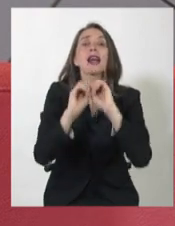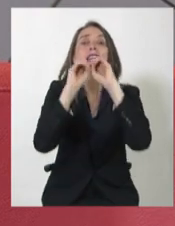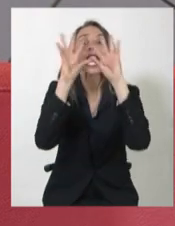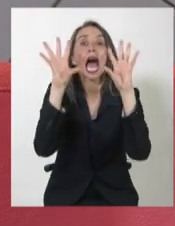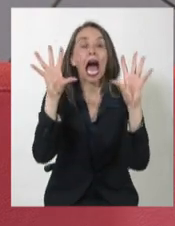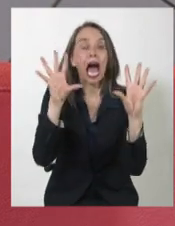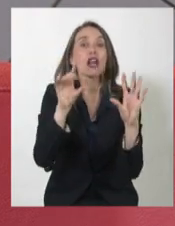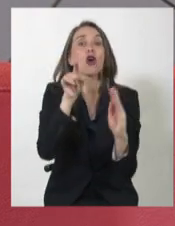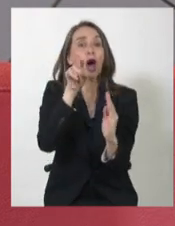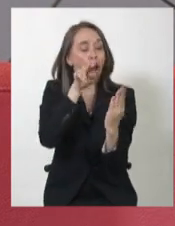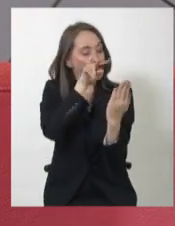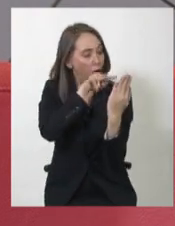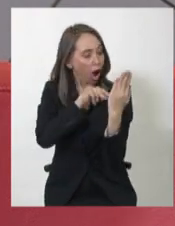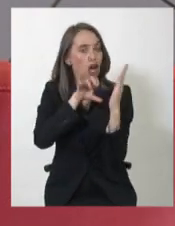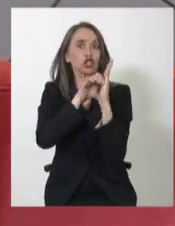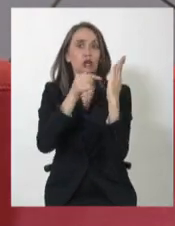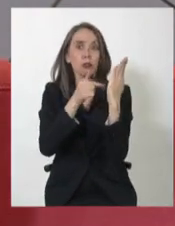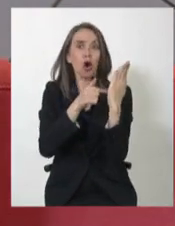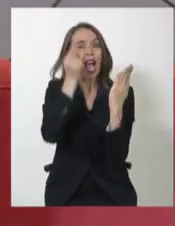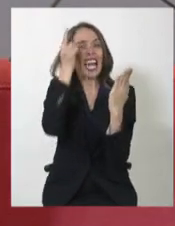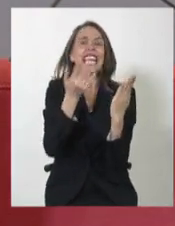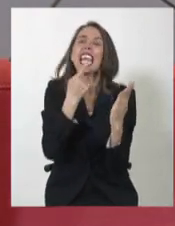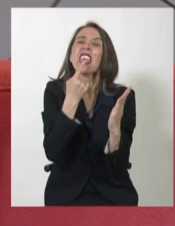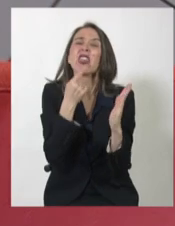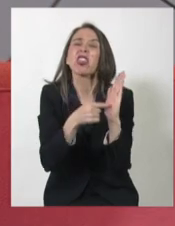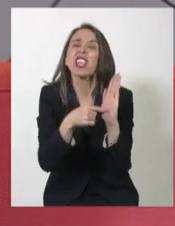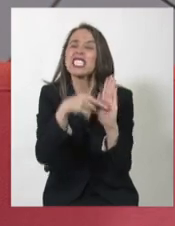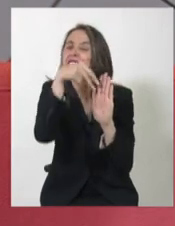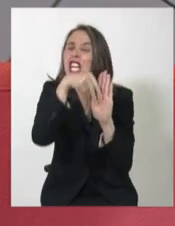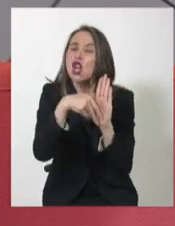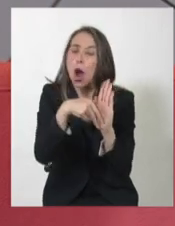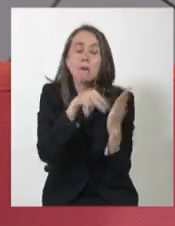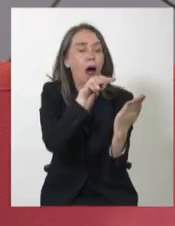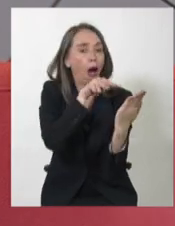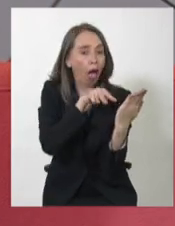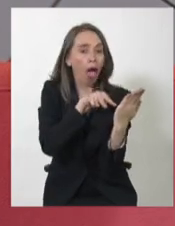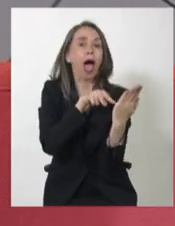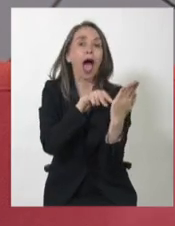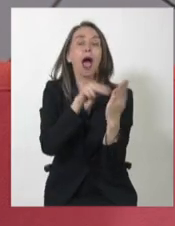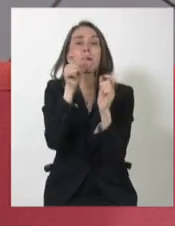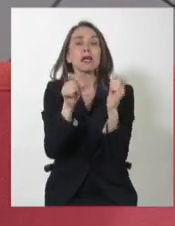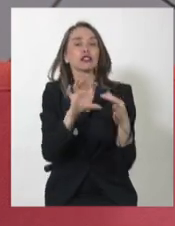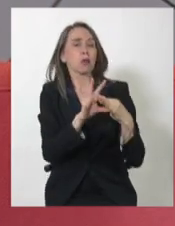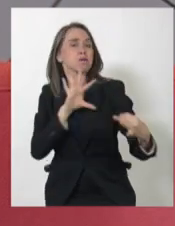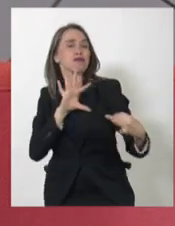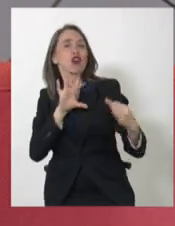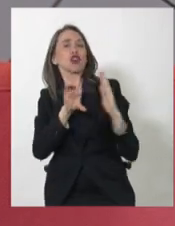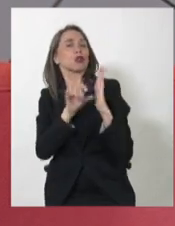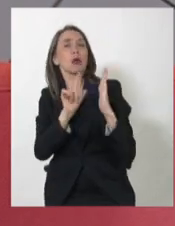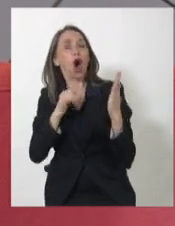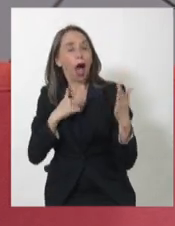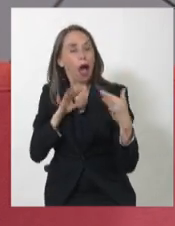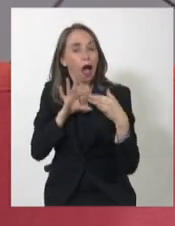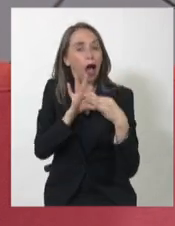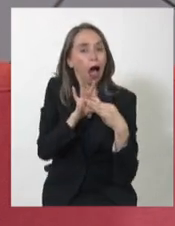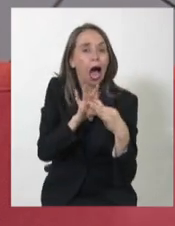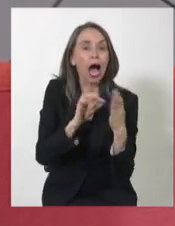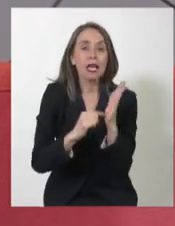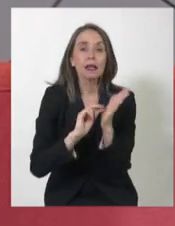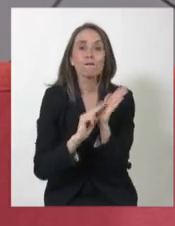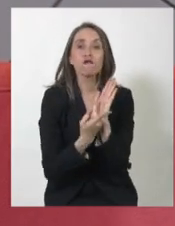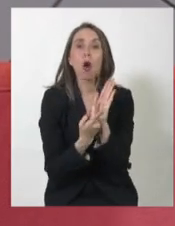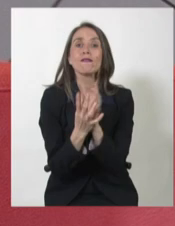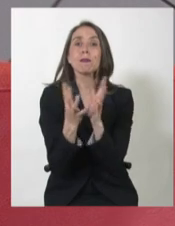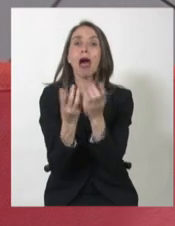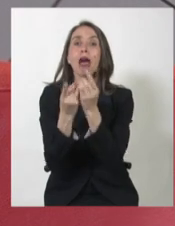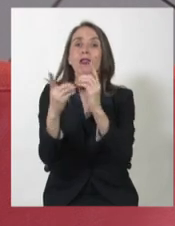claro para que lo entiendan, para que entienda qué dicen las normas y para que se genere más afección, para que sea más democrático, para que